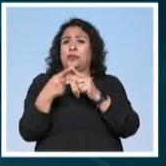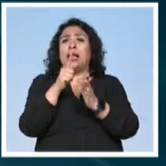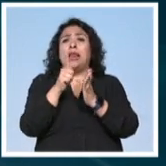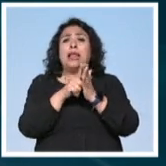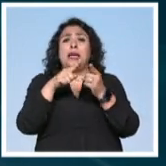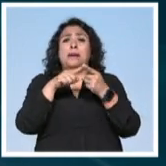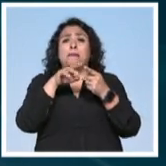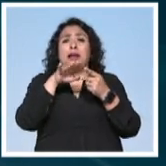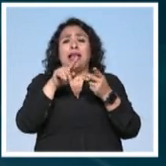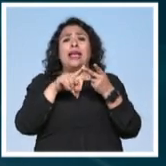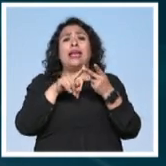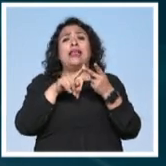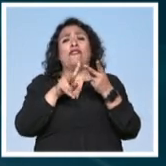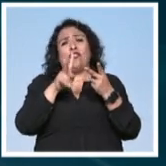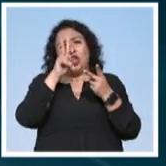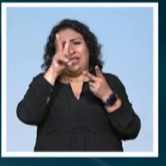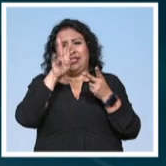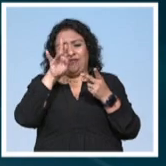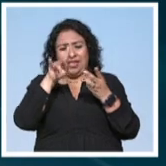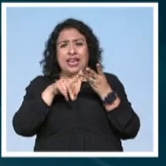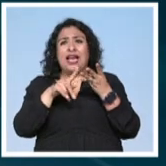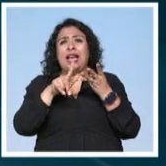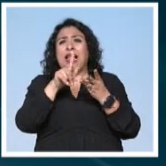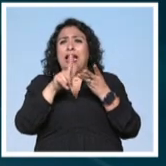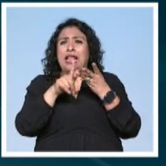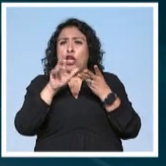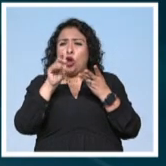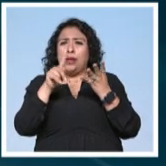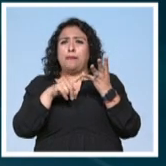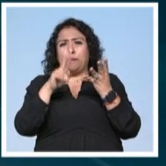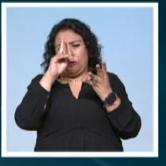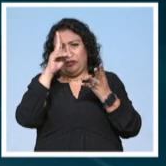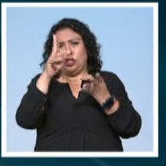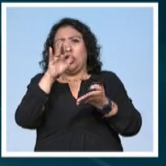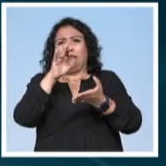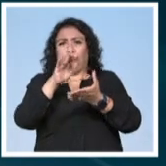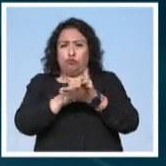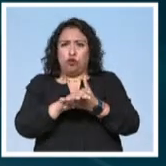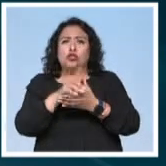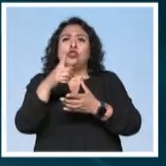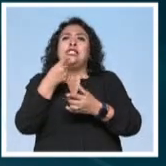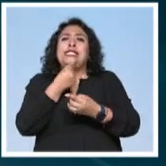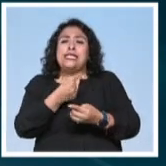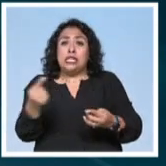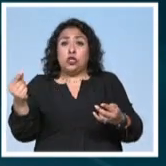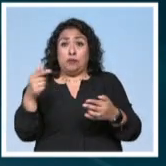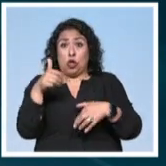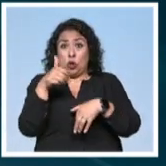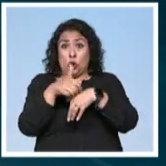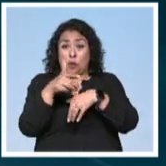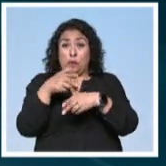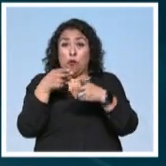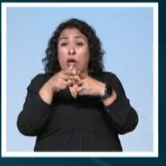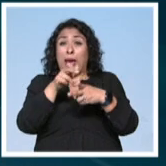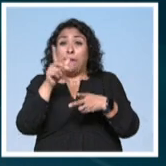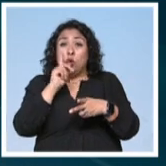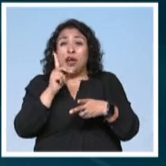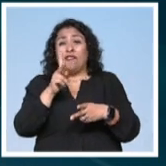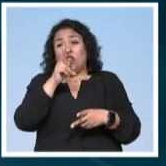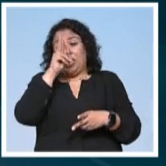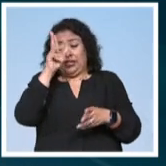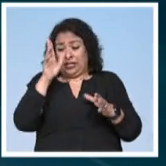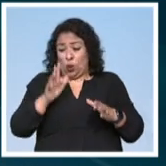ley contra la violencia vicaria, la ley Olimpia, la prohibición del matrimonio infantil. Pero las cifras de feminicidios, violencia física, emocional